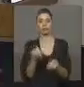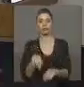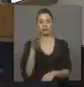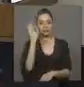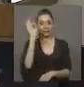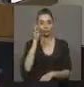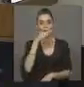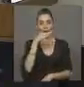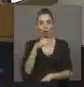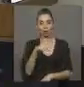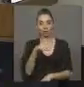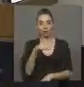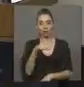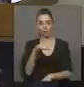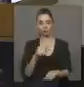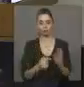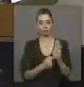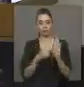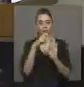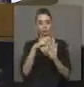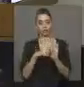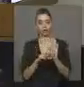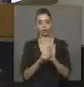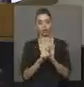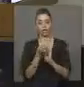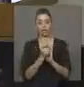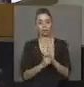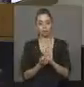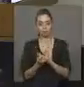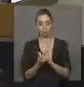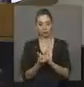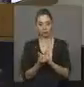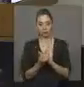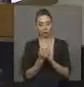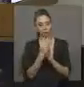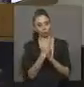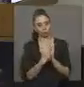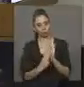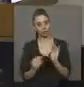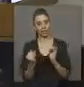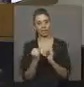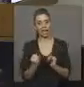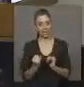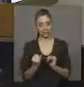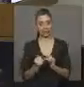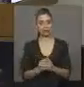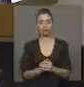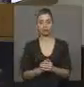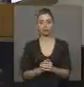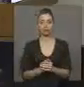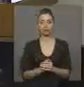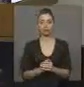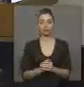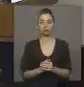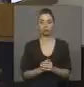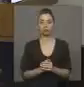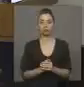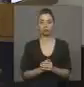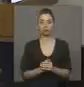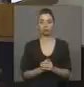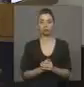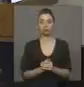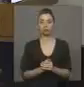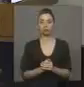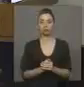sesión, este proyecto de ley de presupuestos tiene una característica esencial y que está